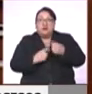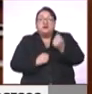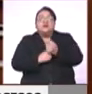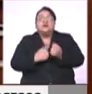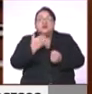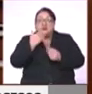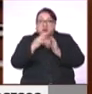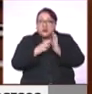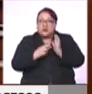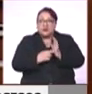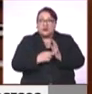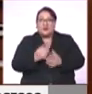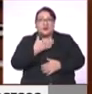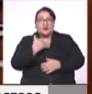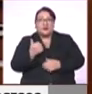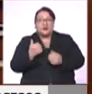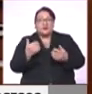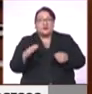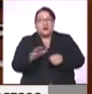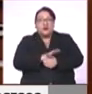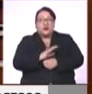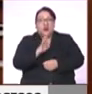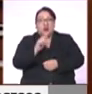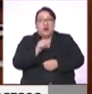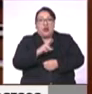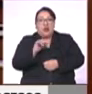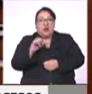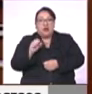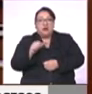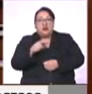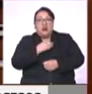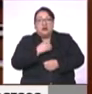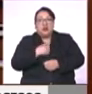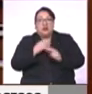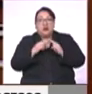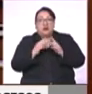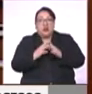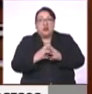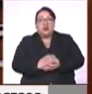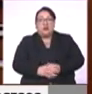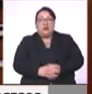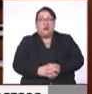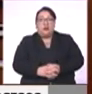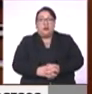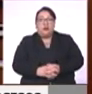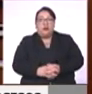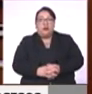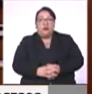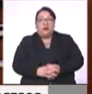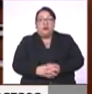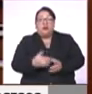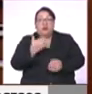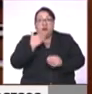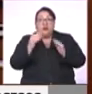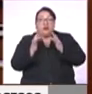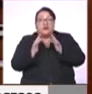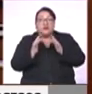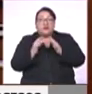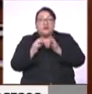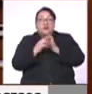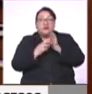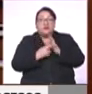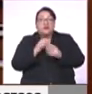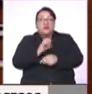por el programa Mejoramiento Integral de Barrios del Ministerio de Vivienda, Construcción y Saneamiento, quien coordina programas de